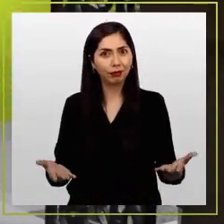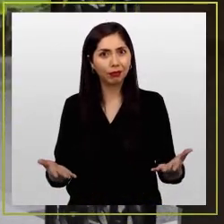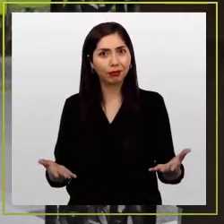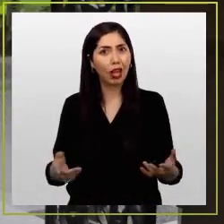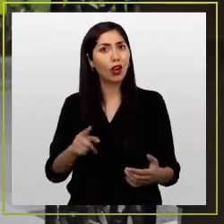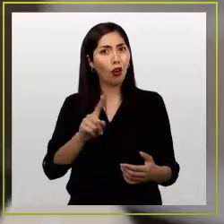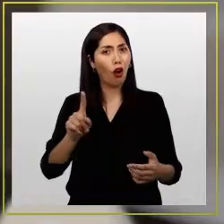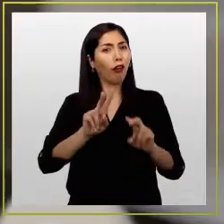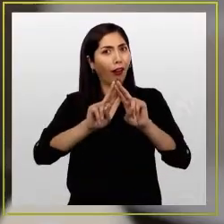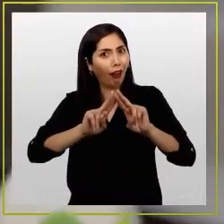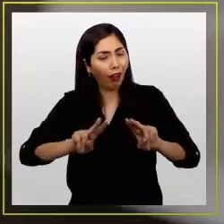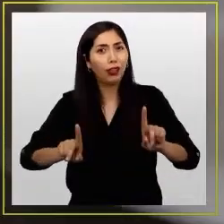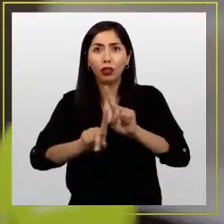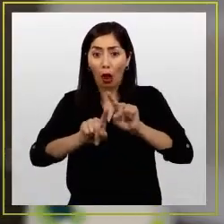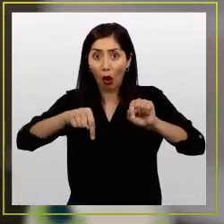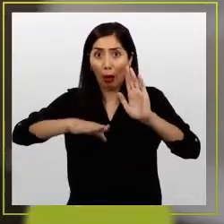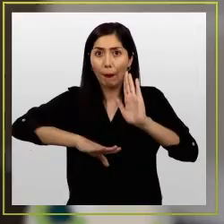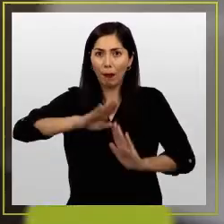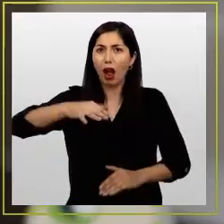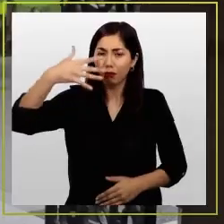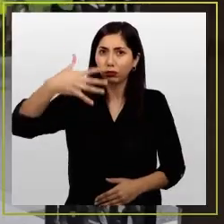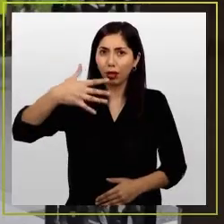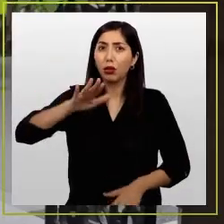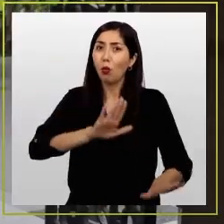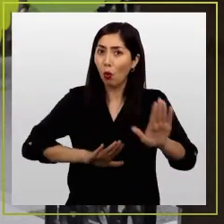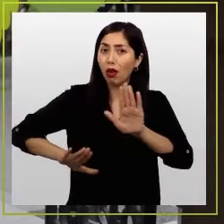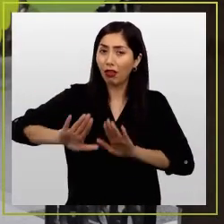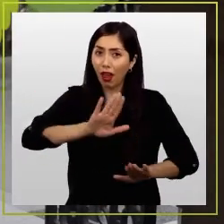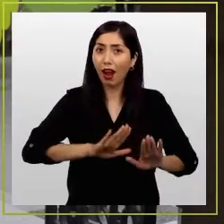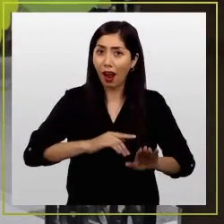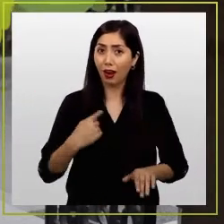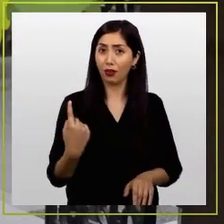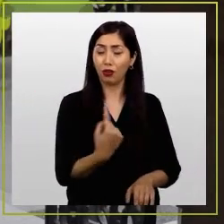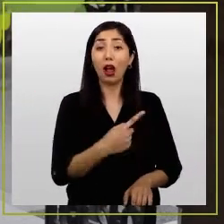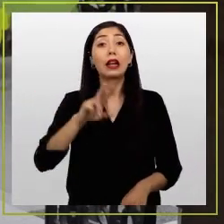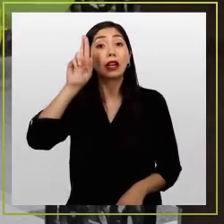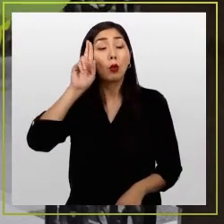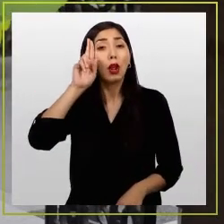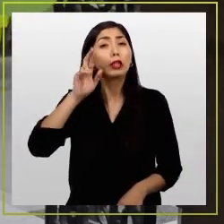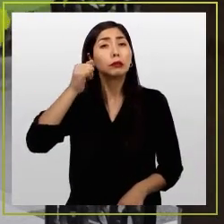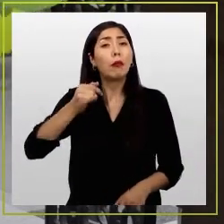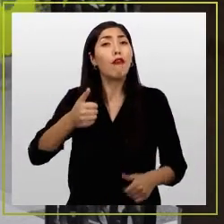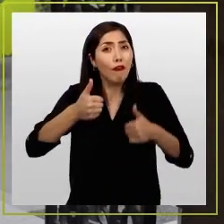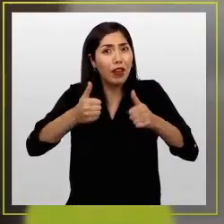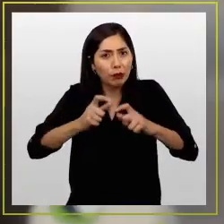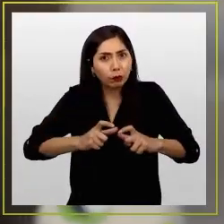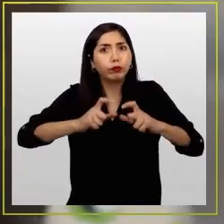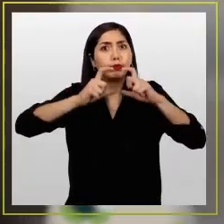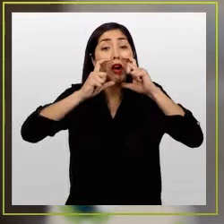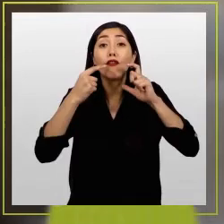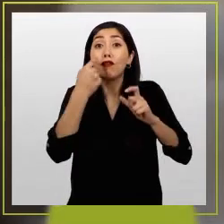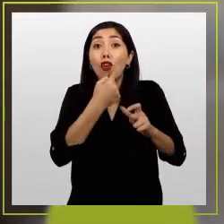No se relajen. Ahora más que nunca es muy importante cuidarnos. Y recuerden ponerse bien su mascarilla, que